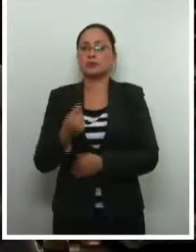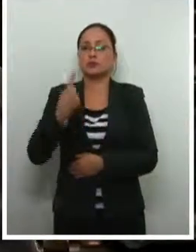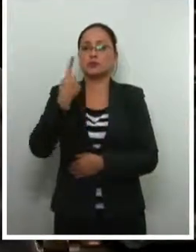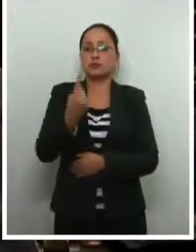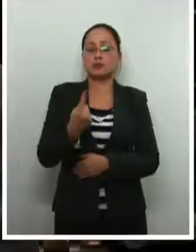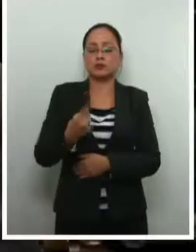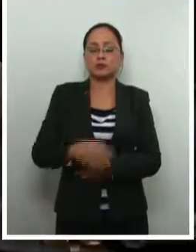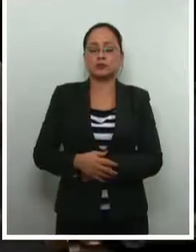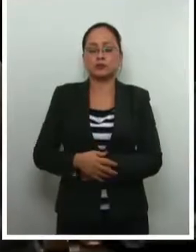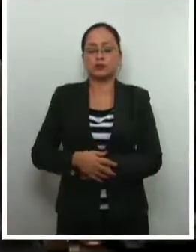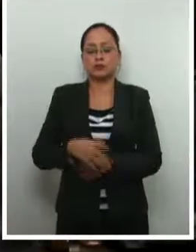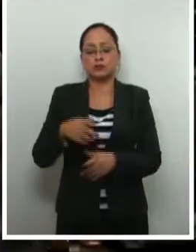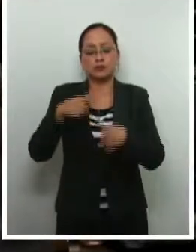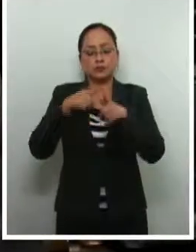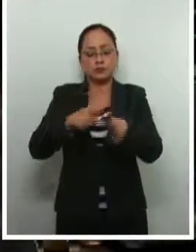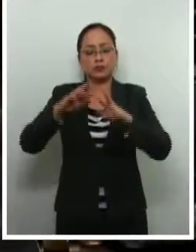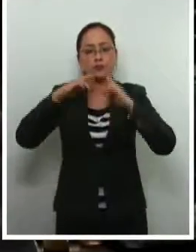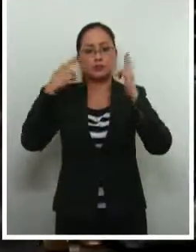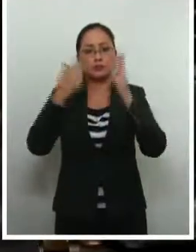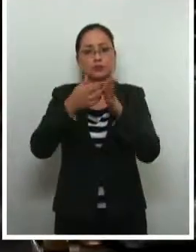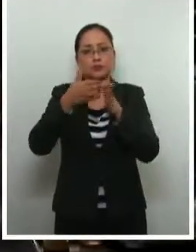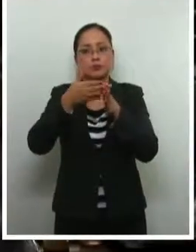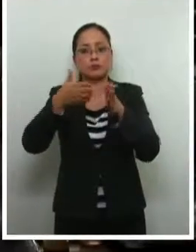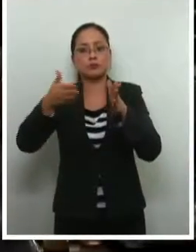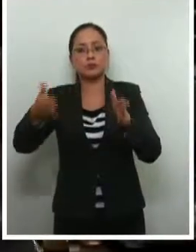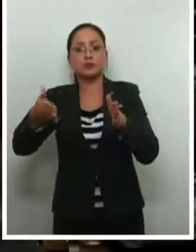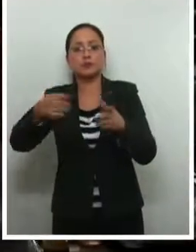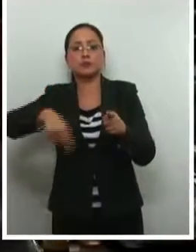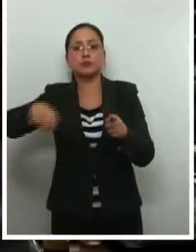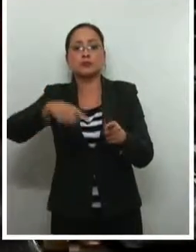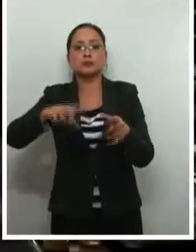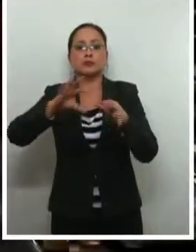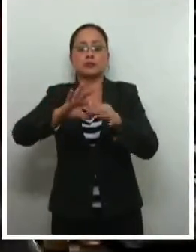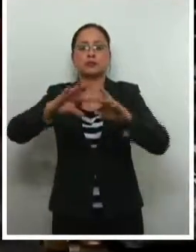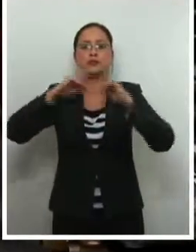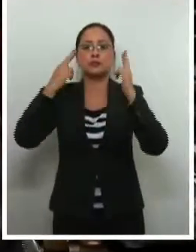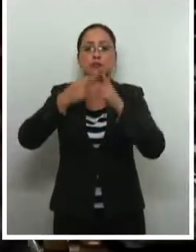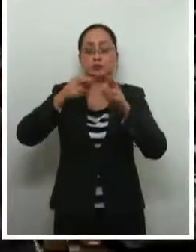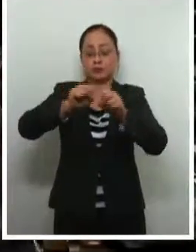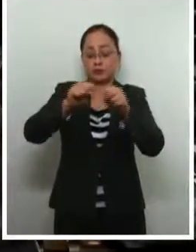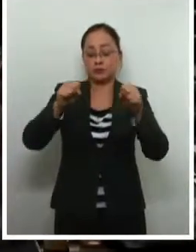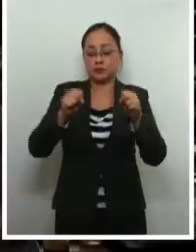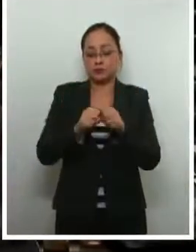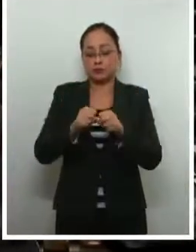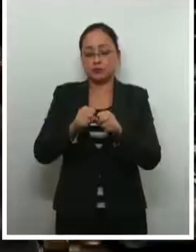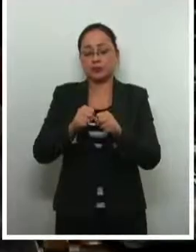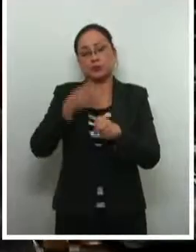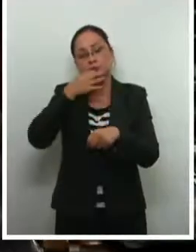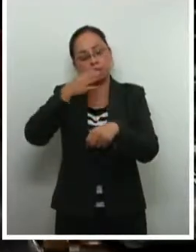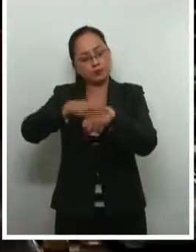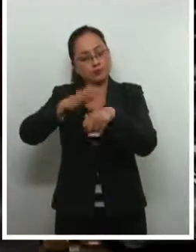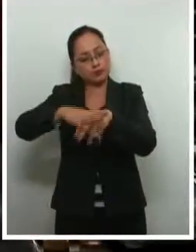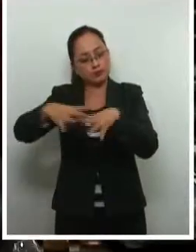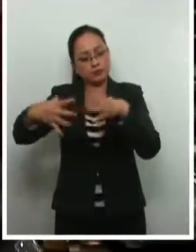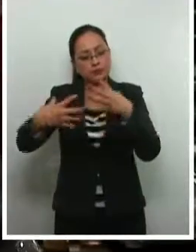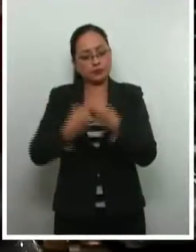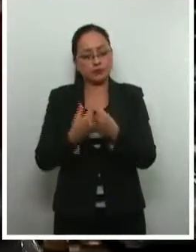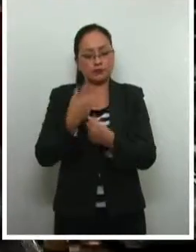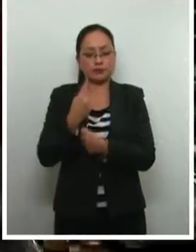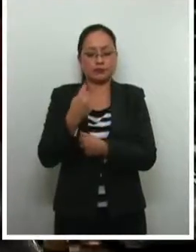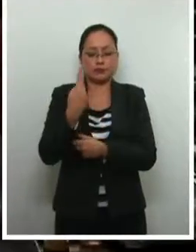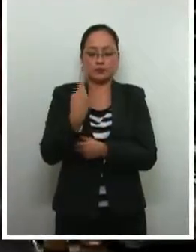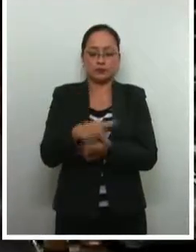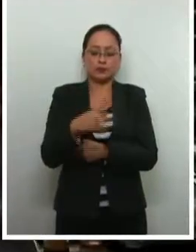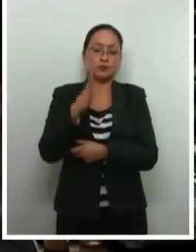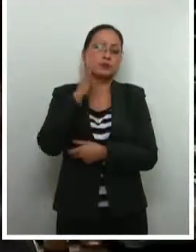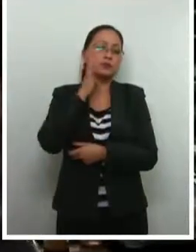21. Se reanuda la actividad, el trabajo en este salón de sesiones y por supuesto lo invitamos para que continúe usted en